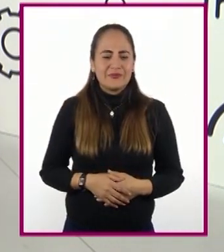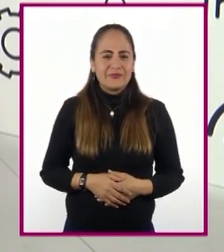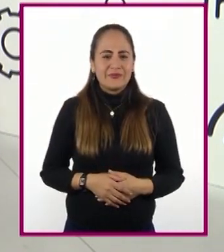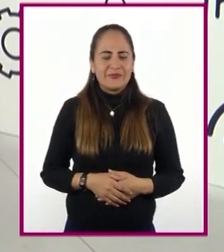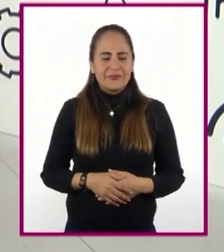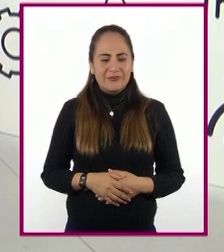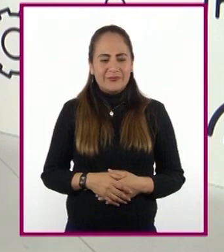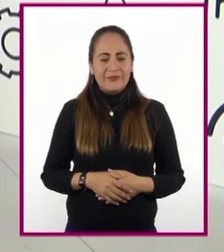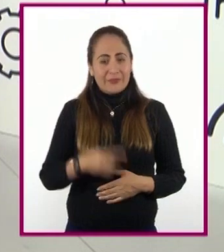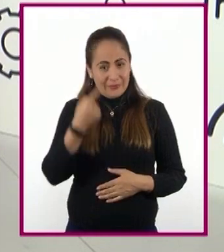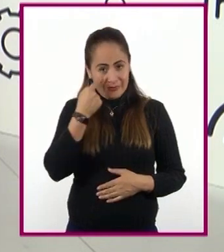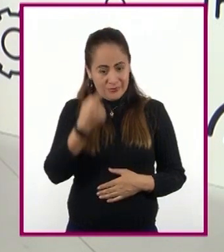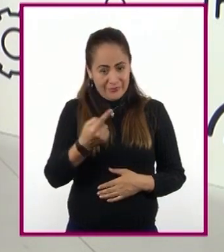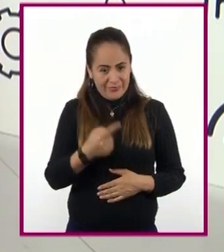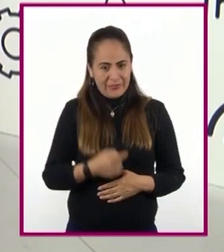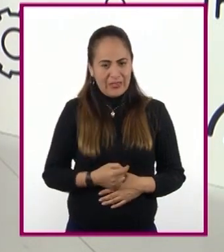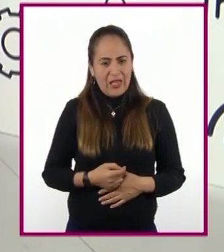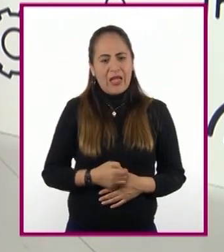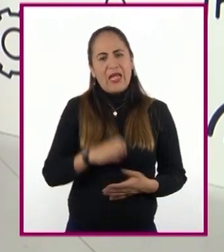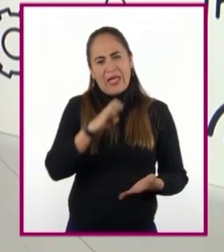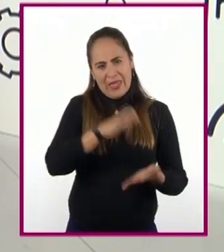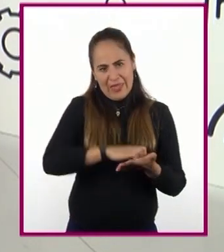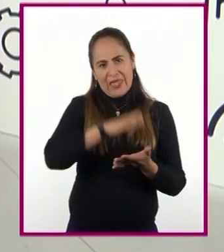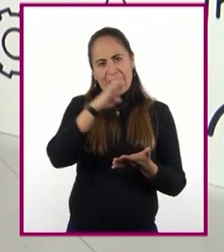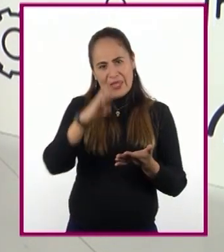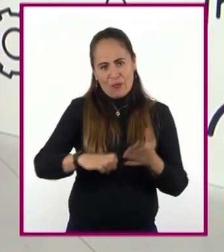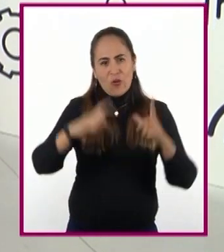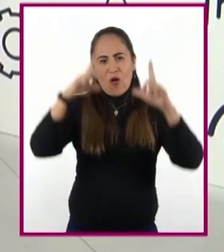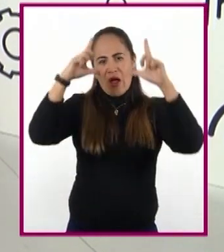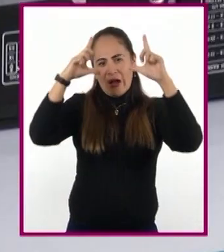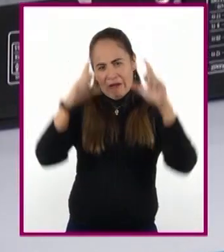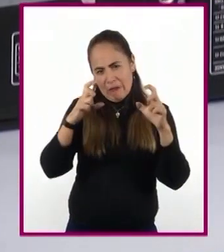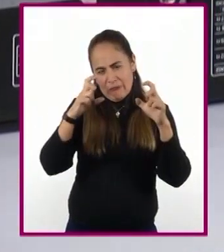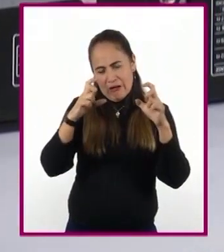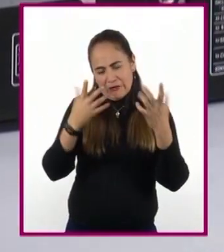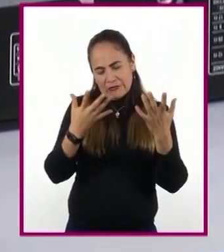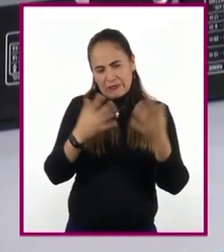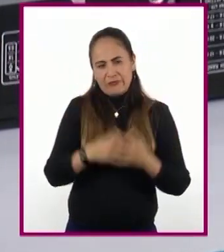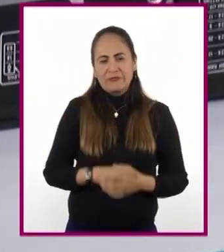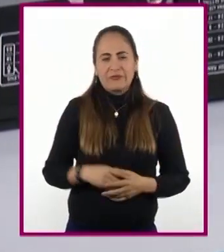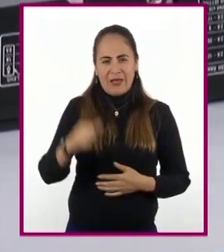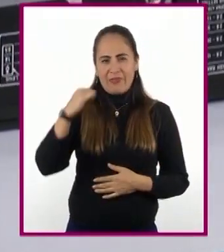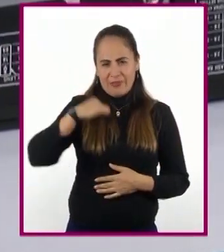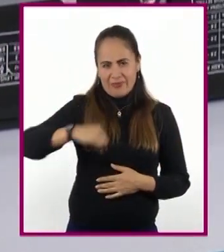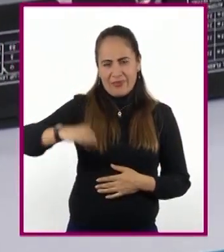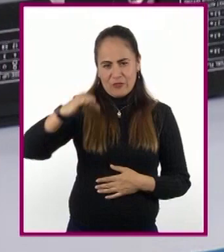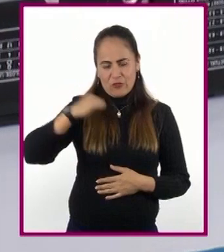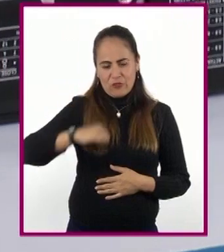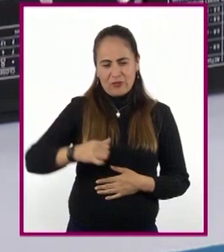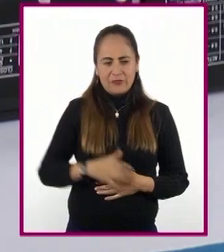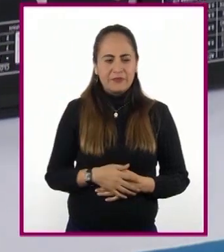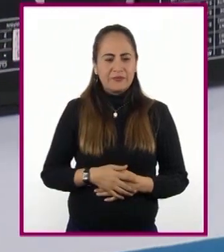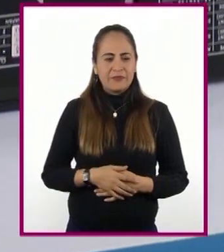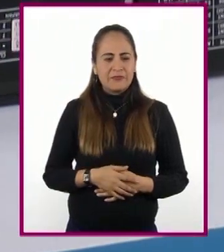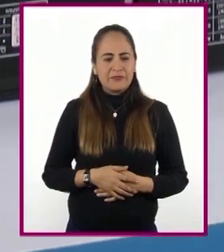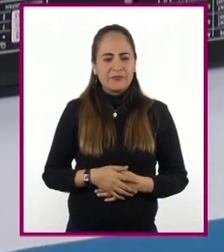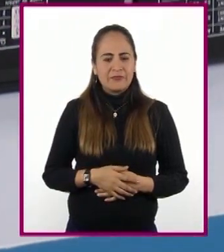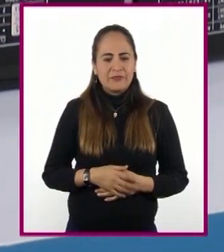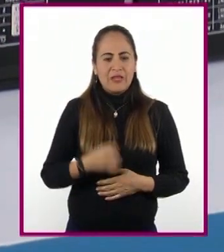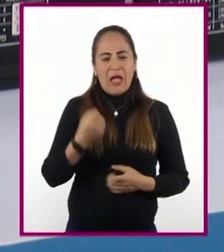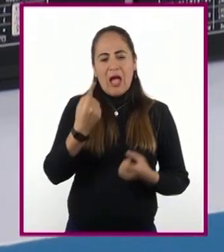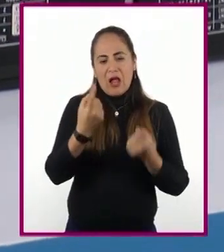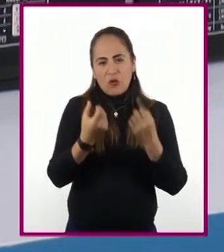Vicente, de este lado tenemos algunos ejemplos de cámaras análogas. Algunas de ellas varían dependiendo